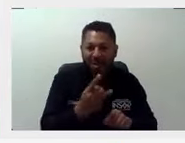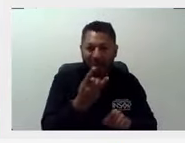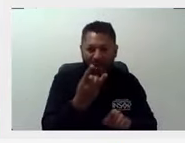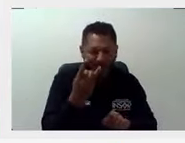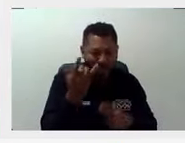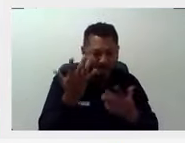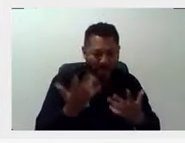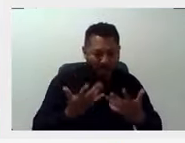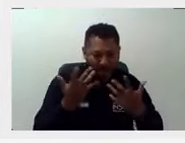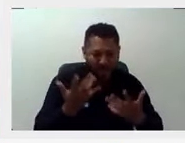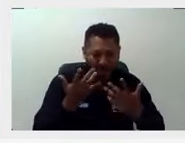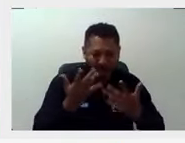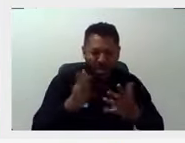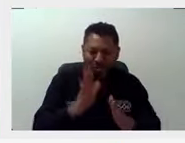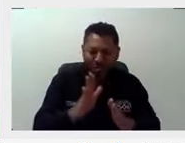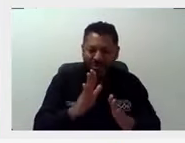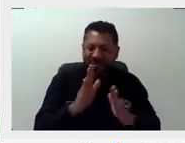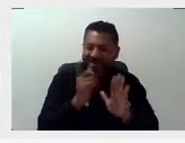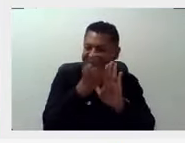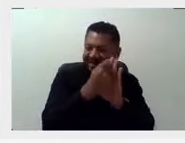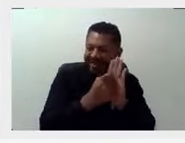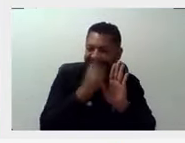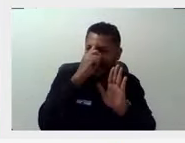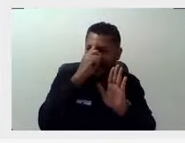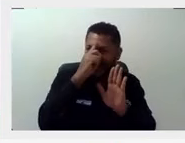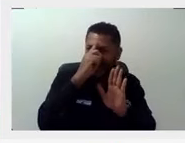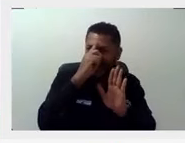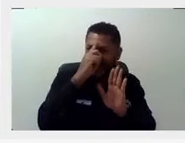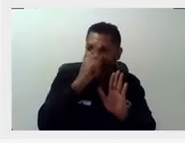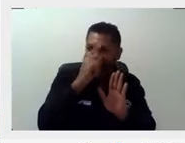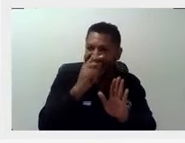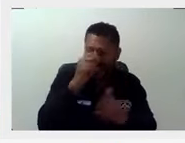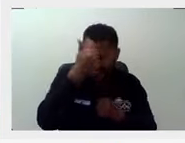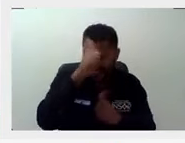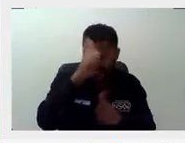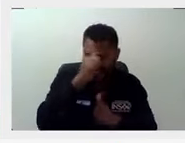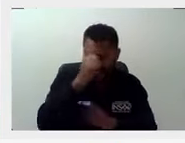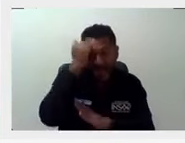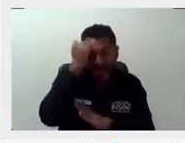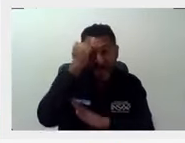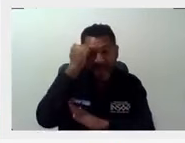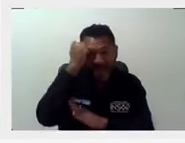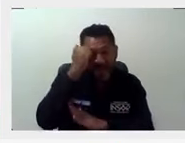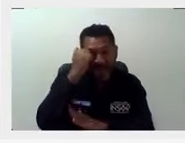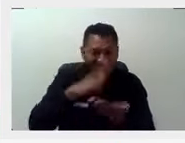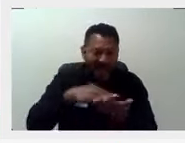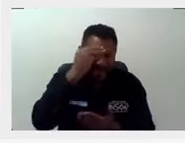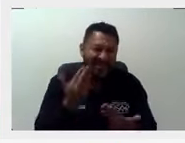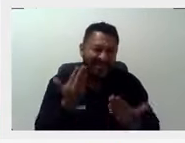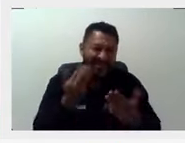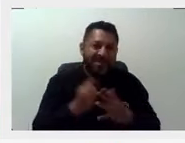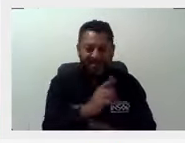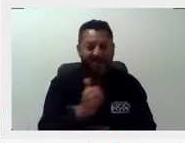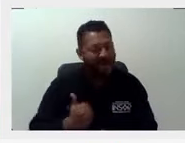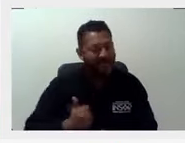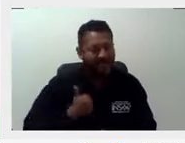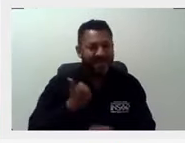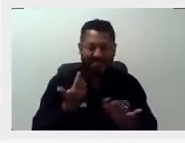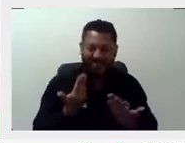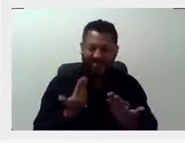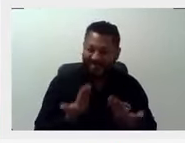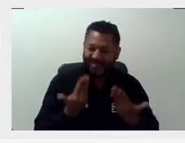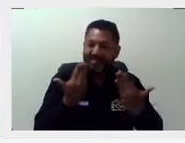de este criterio de pedagógico, algo se aprende. Entonces eso es lo que tenemos que aprovechar y es como